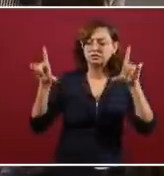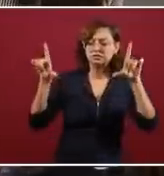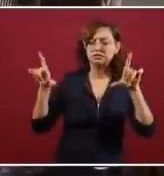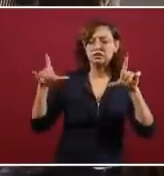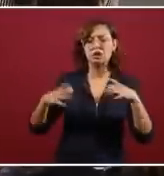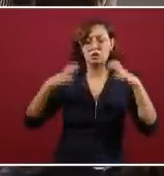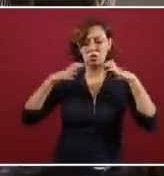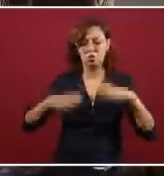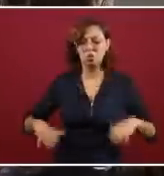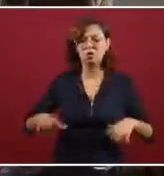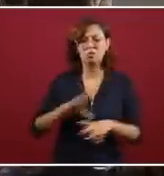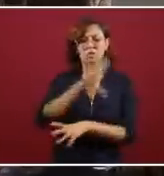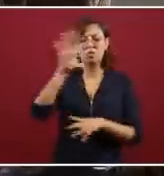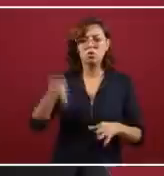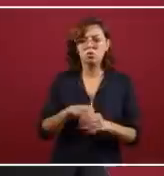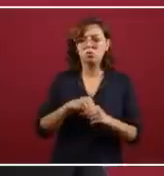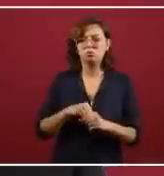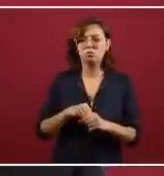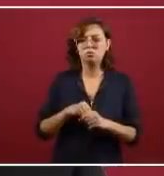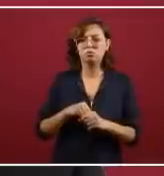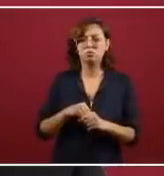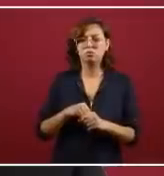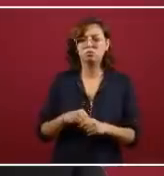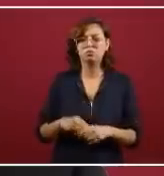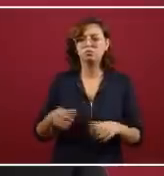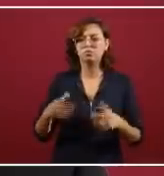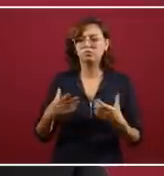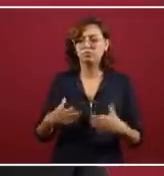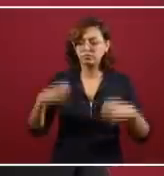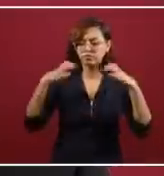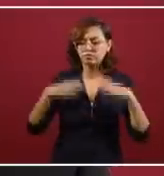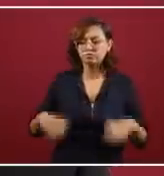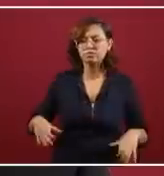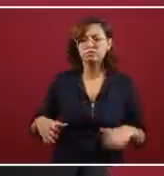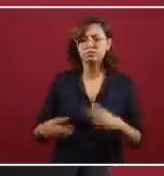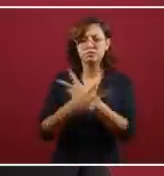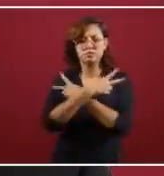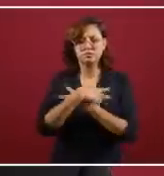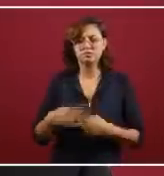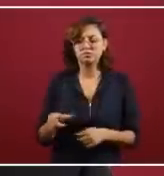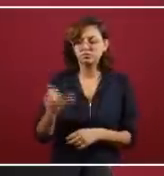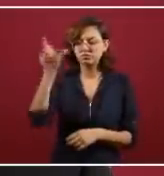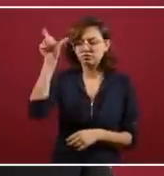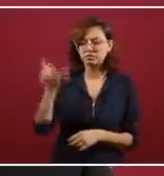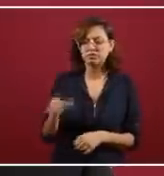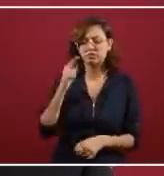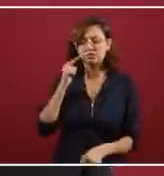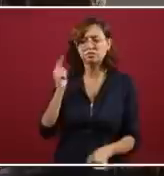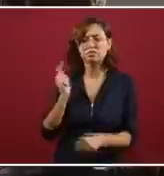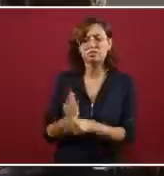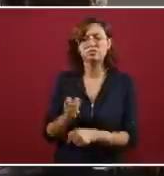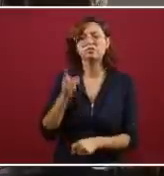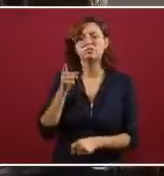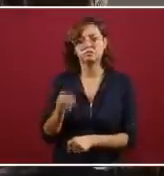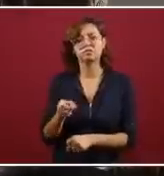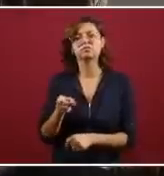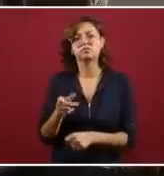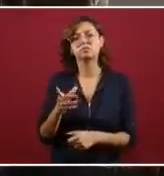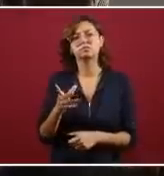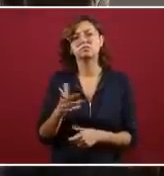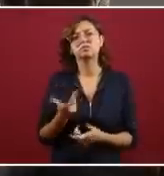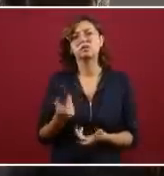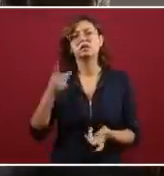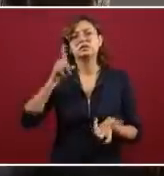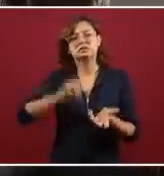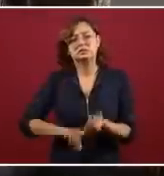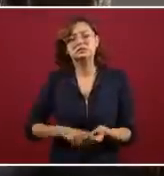cuerpo de Urbino, del militar pensionado, donde se constató que había sufrido una negligencia en el